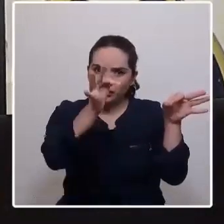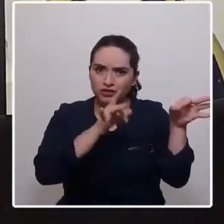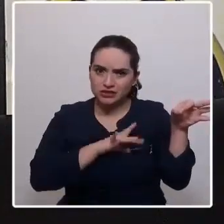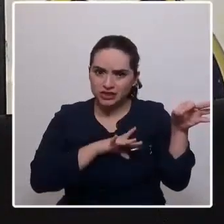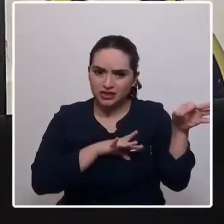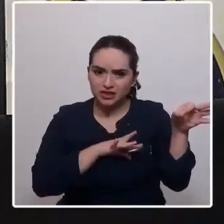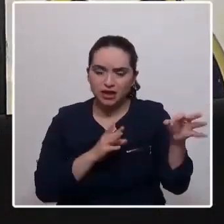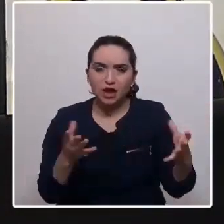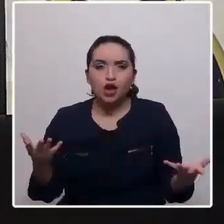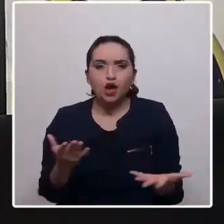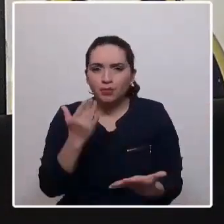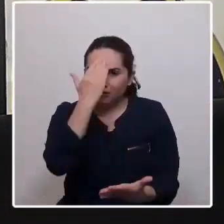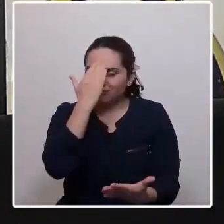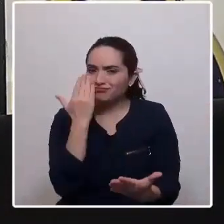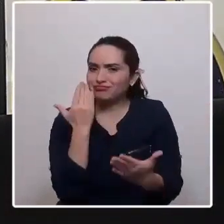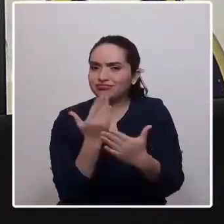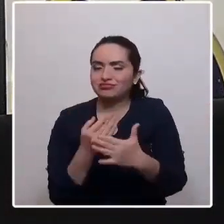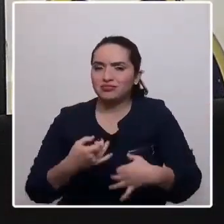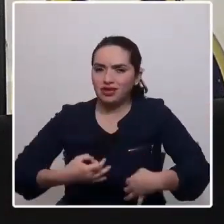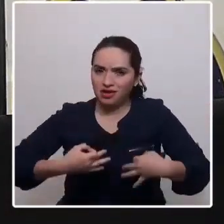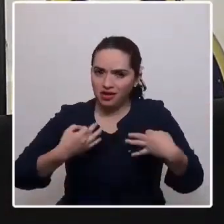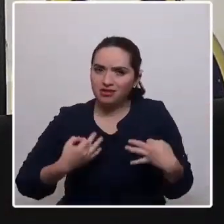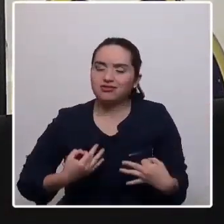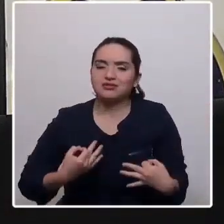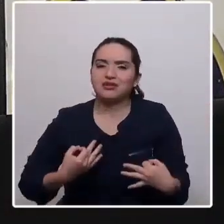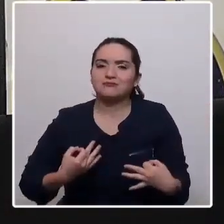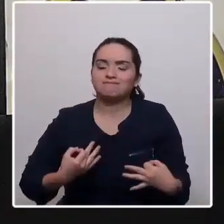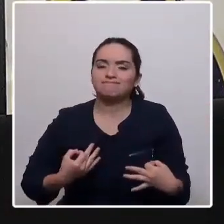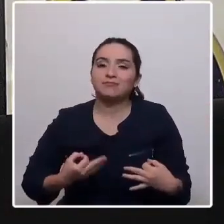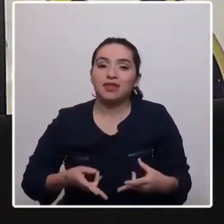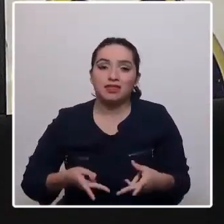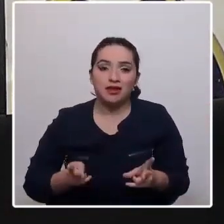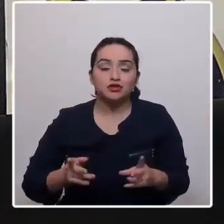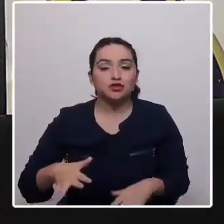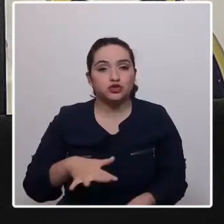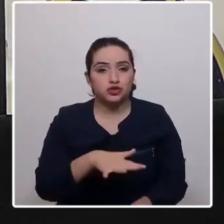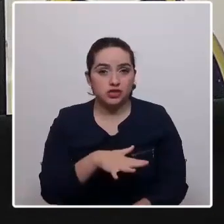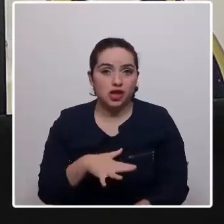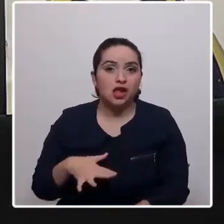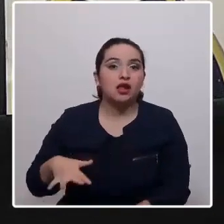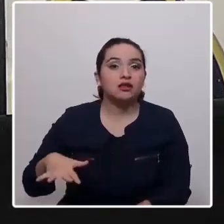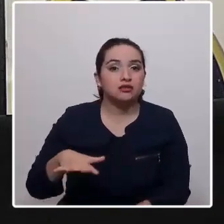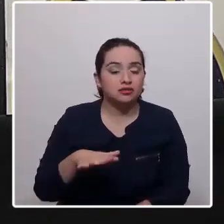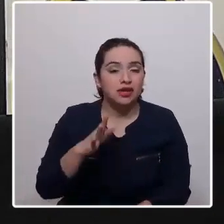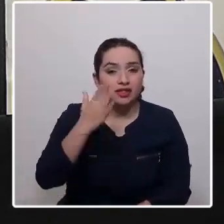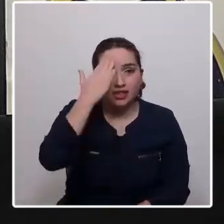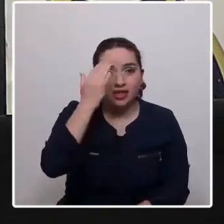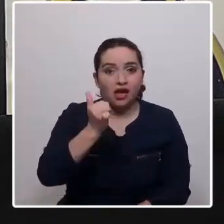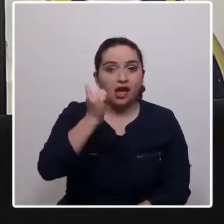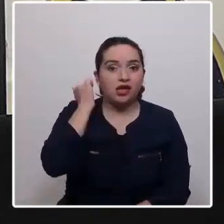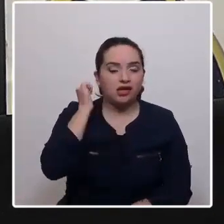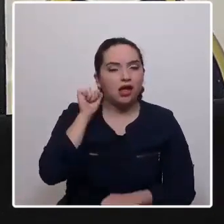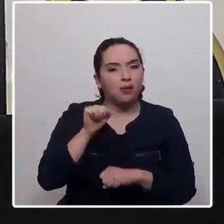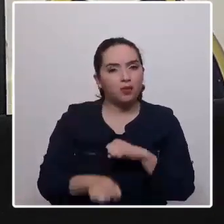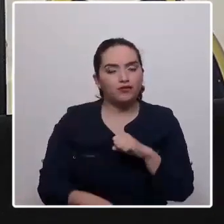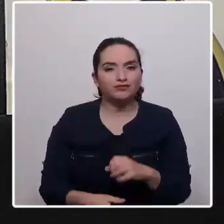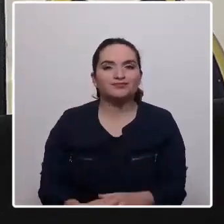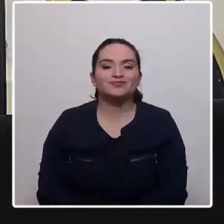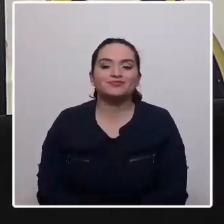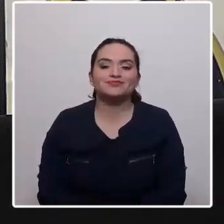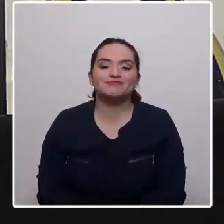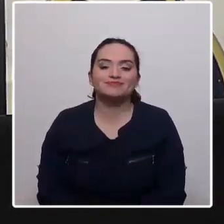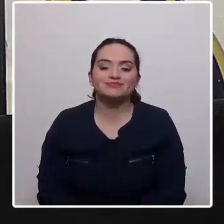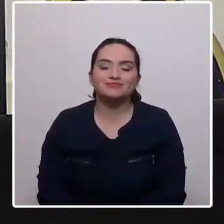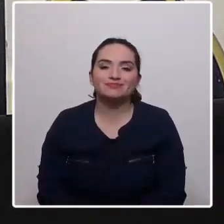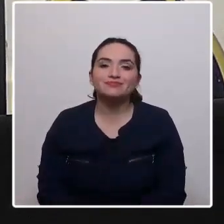vamos a hacer frente y cómo vamos a garantizar y llevar a la realidad los derechos sociales que el día de ayer aprobamos. Sin embargo,